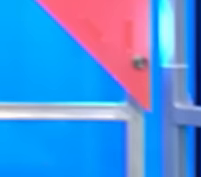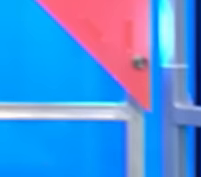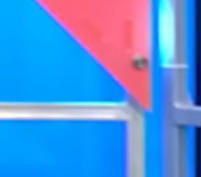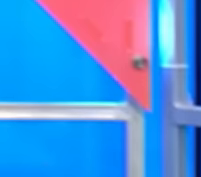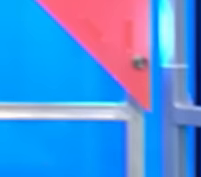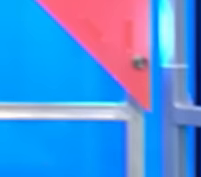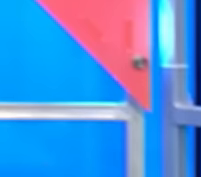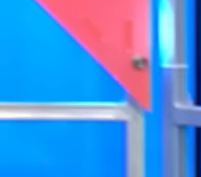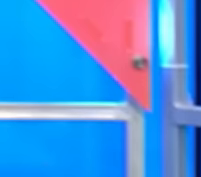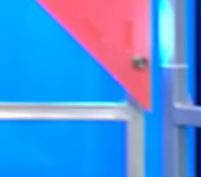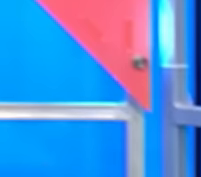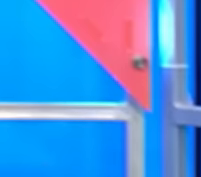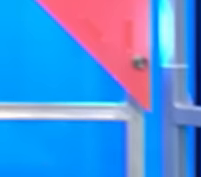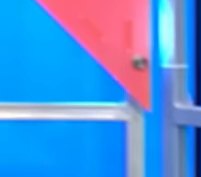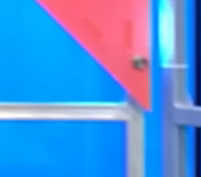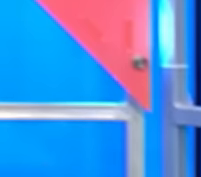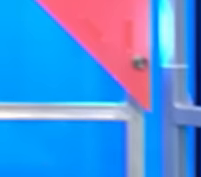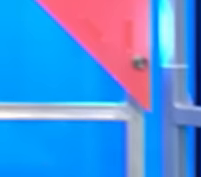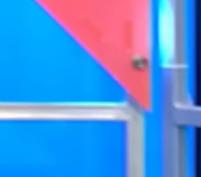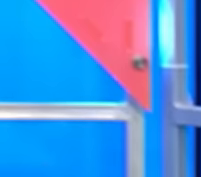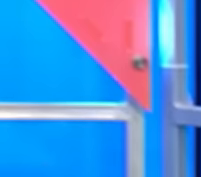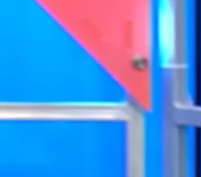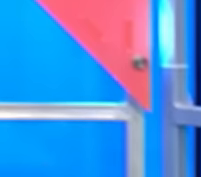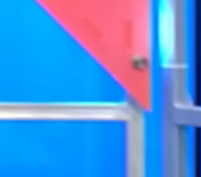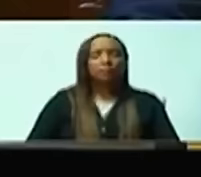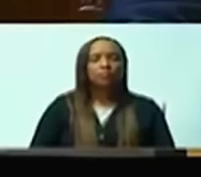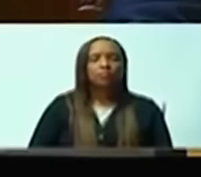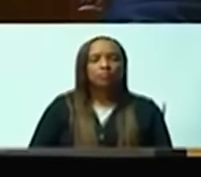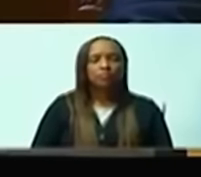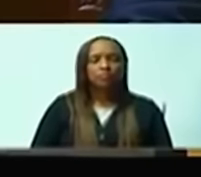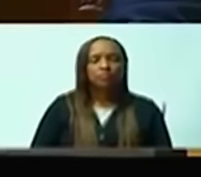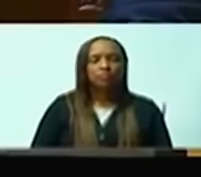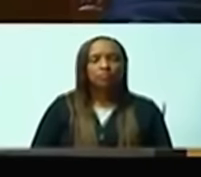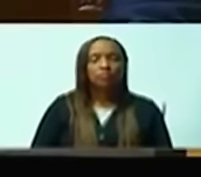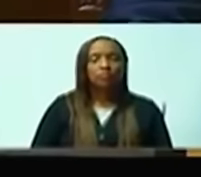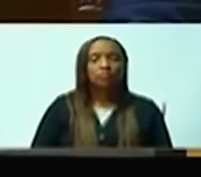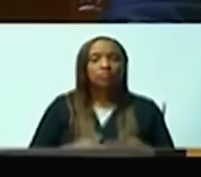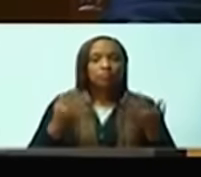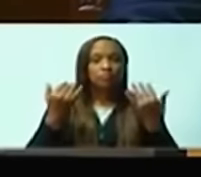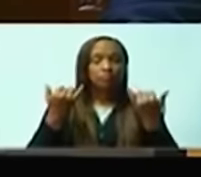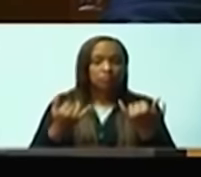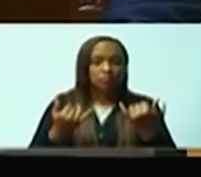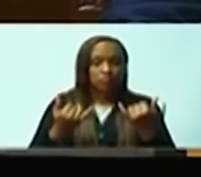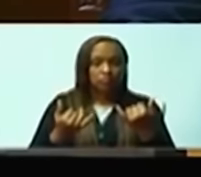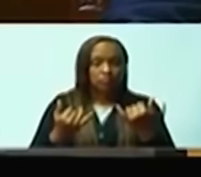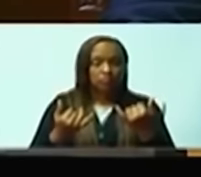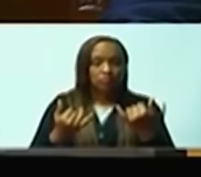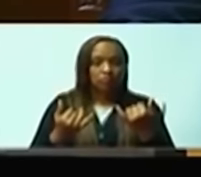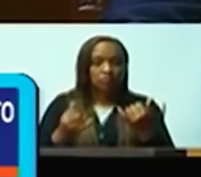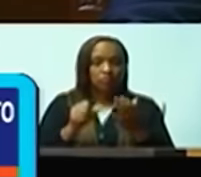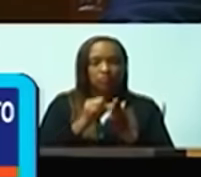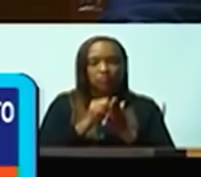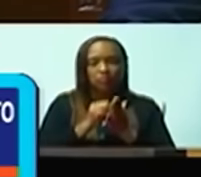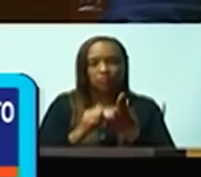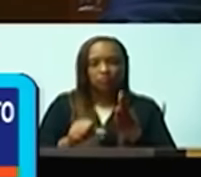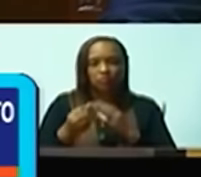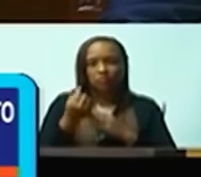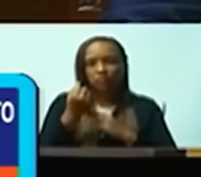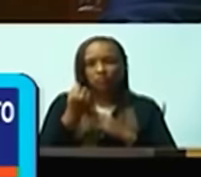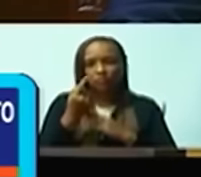Claro, nadie preguntó qué era lo que se le quitaba. Veamos. Artículo 11, se